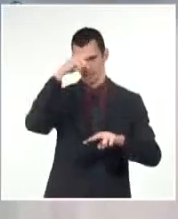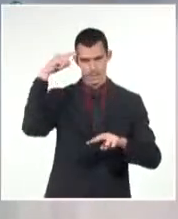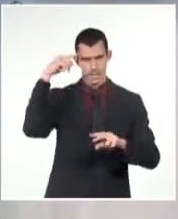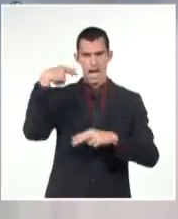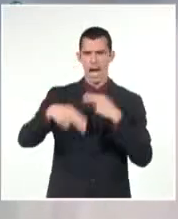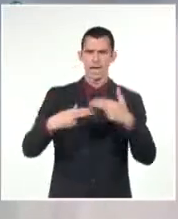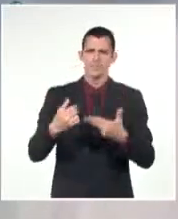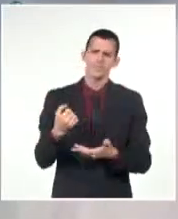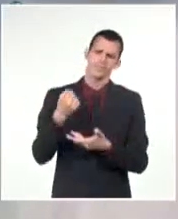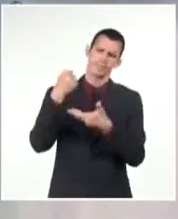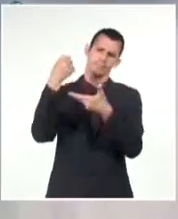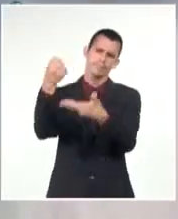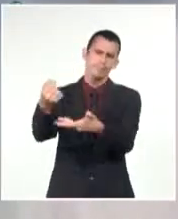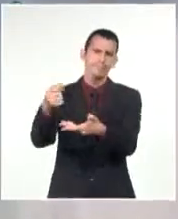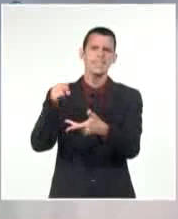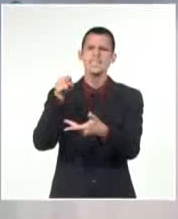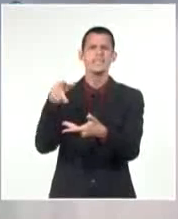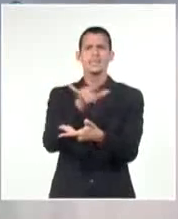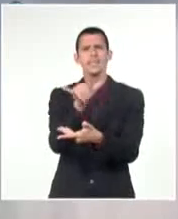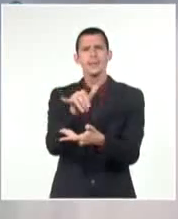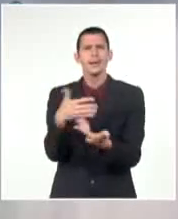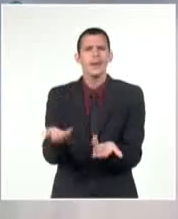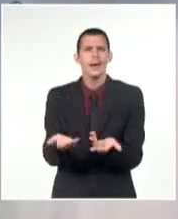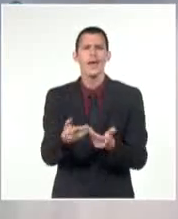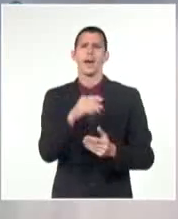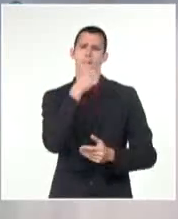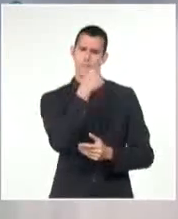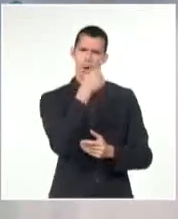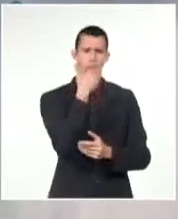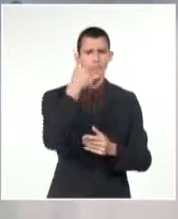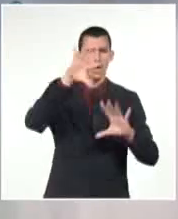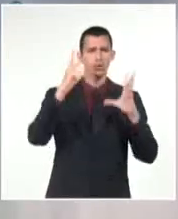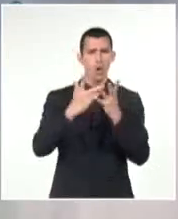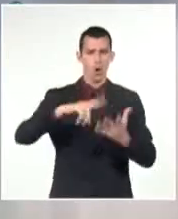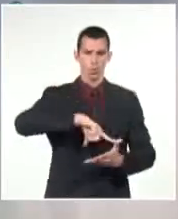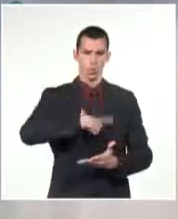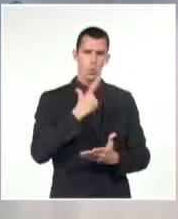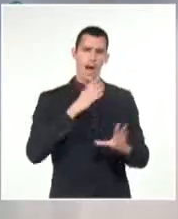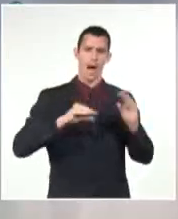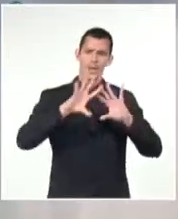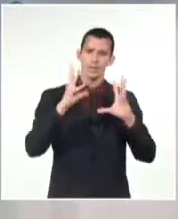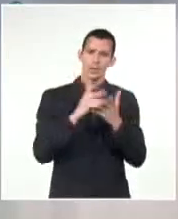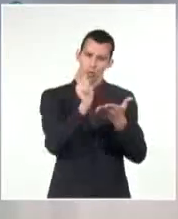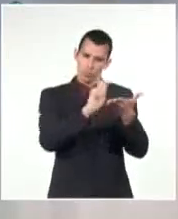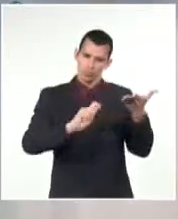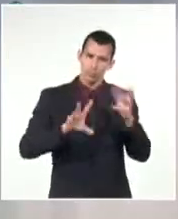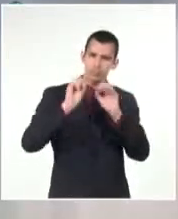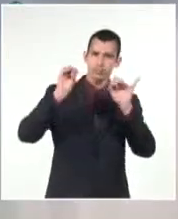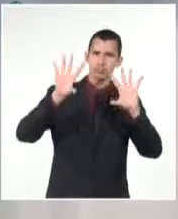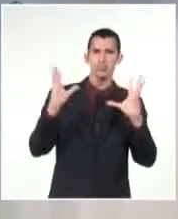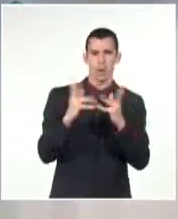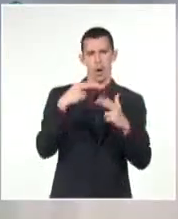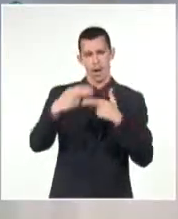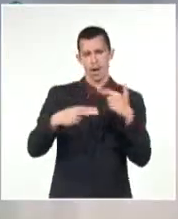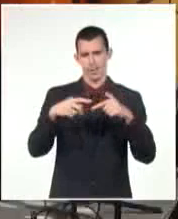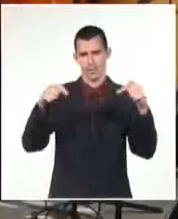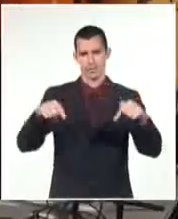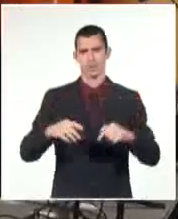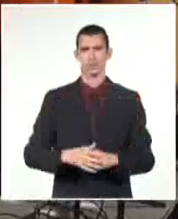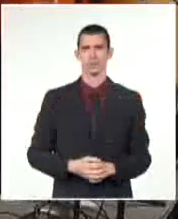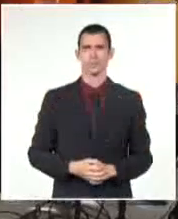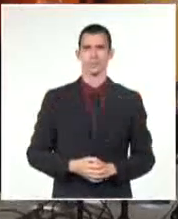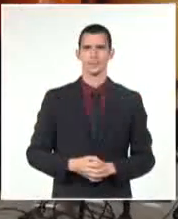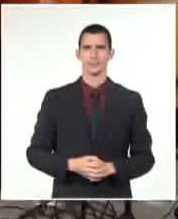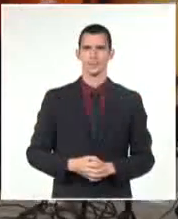Villena, que del 11 al 13 de marzo tuvo como sede principal al Salón de Mayo del Pabellón Cuba. En la categoría de prensa escrita obtuvo el